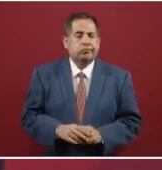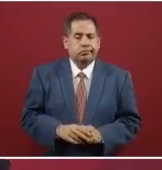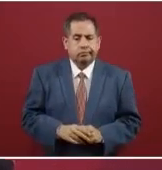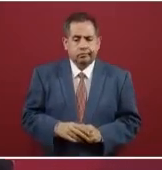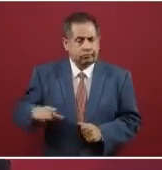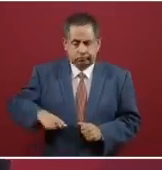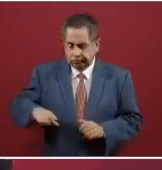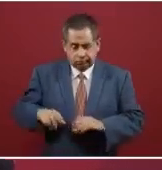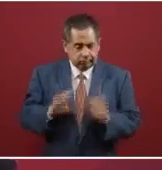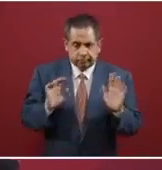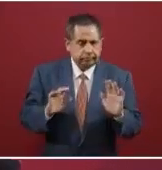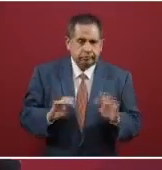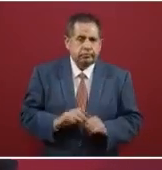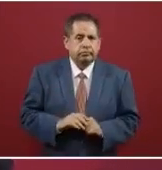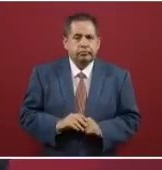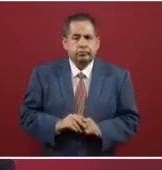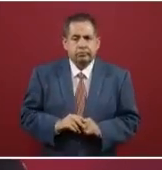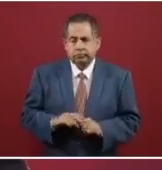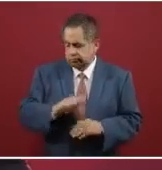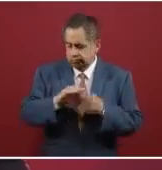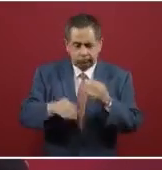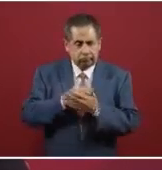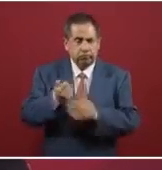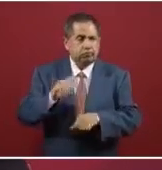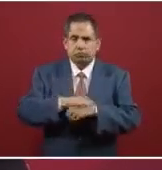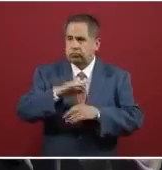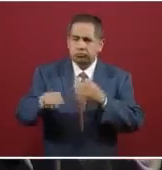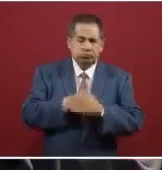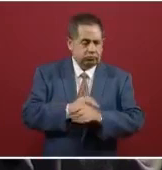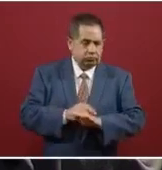en el gobierno, en toda la administración.